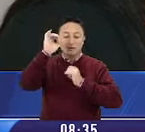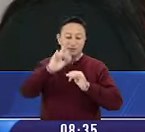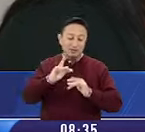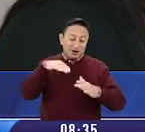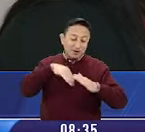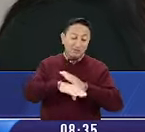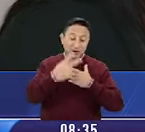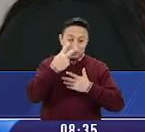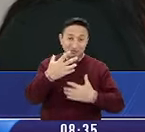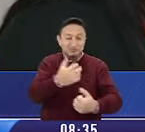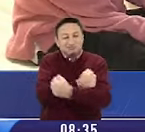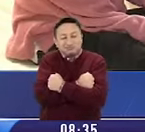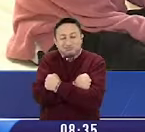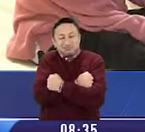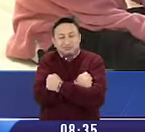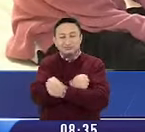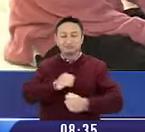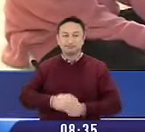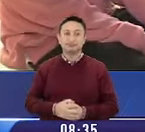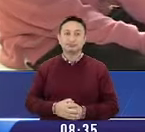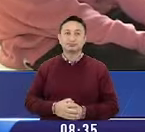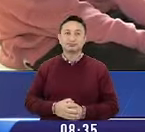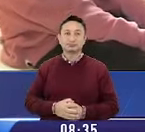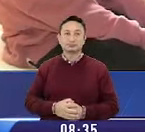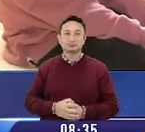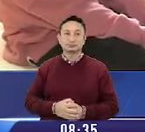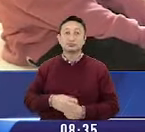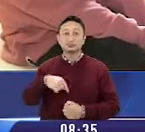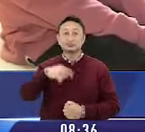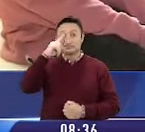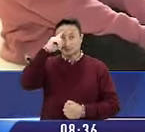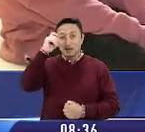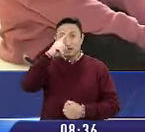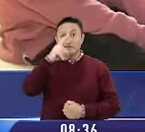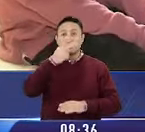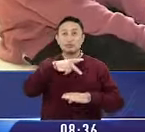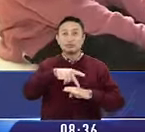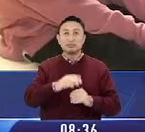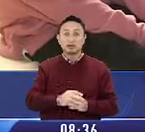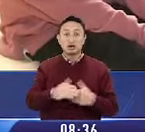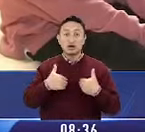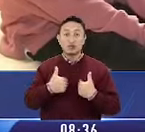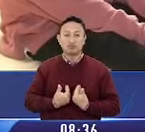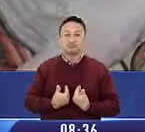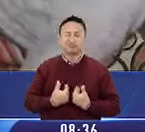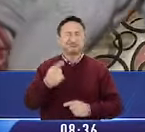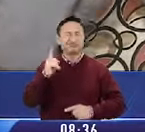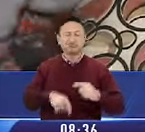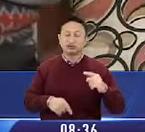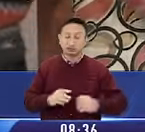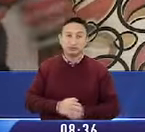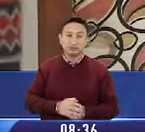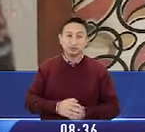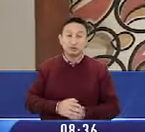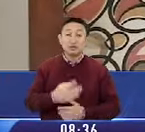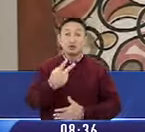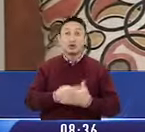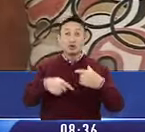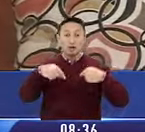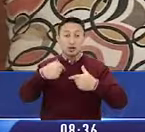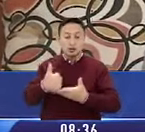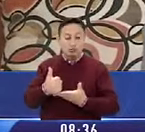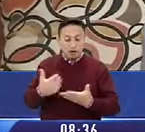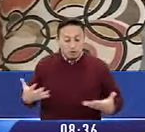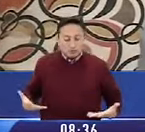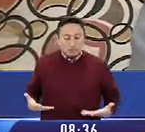y volver a estar con ellos. A pesar de lo difícil de su profesión, sabe que rendirse no es una opción. Sus pequeños son su principal